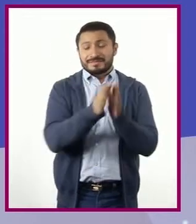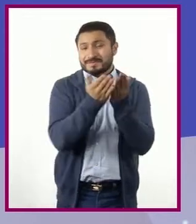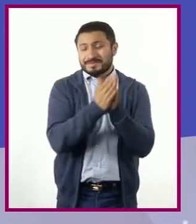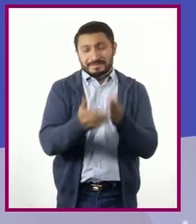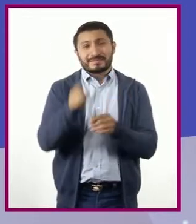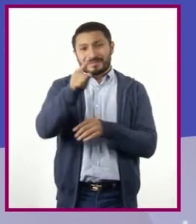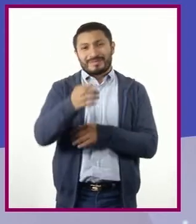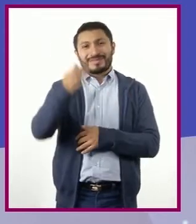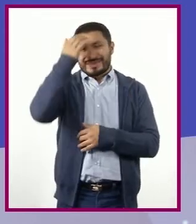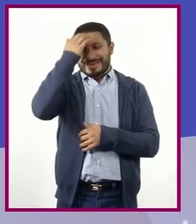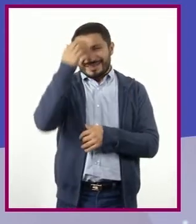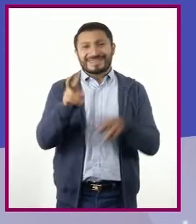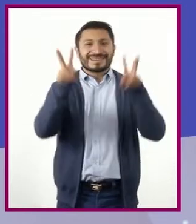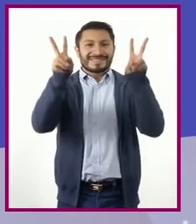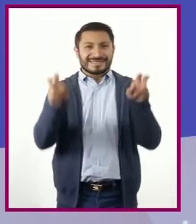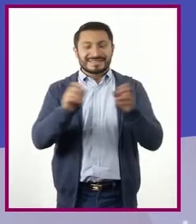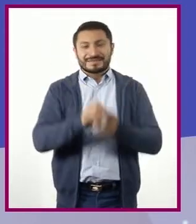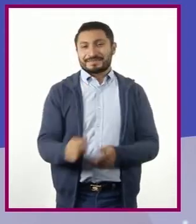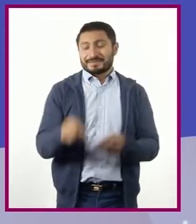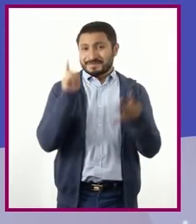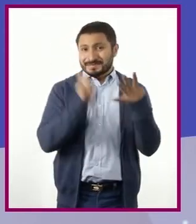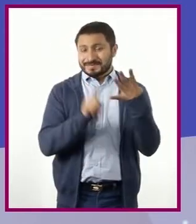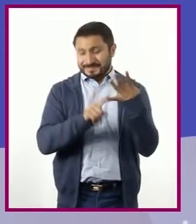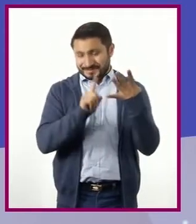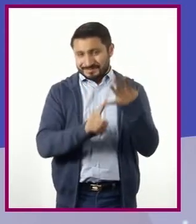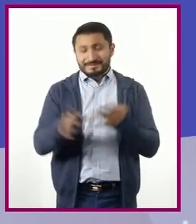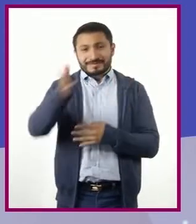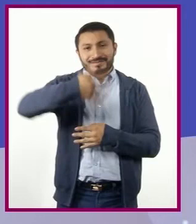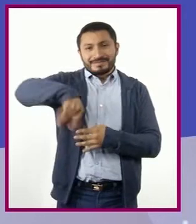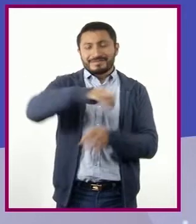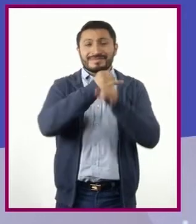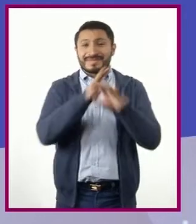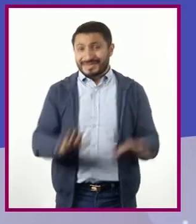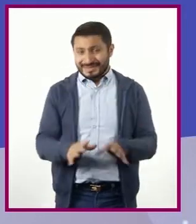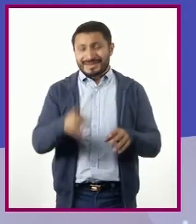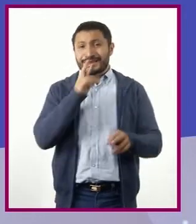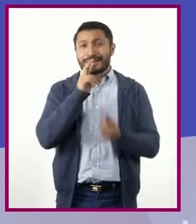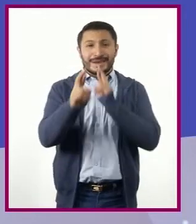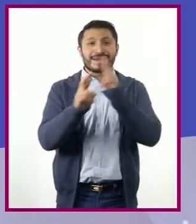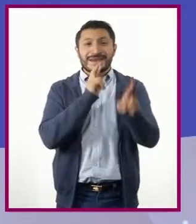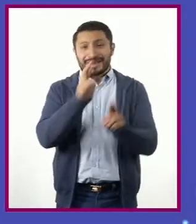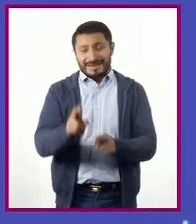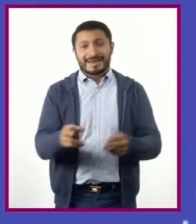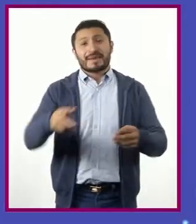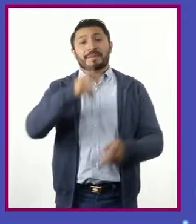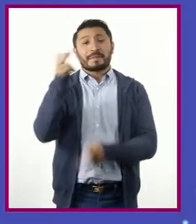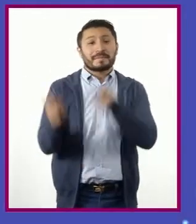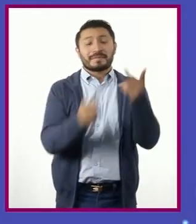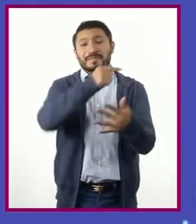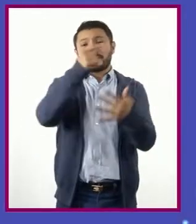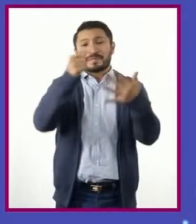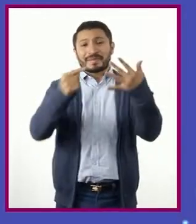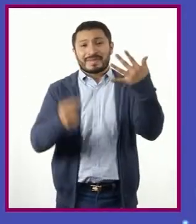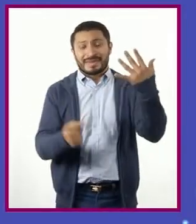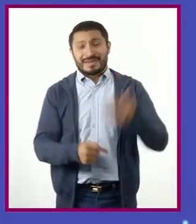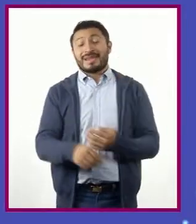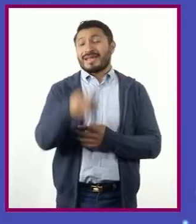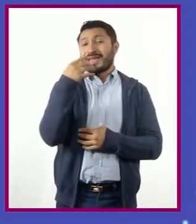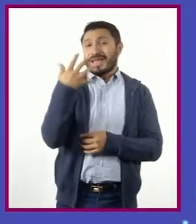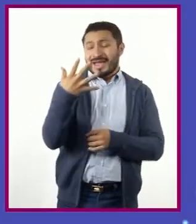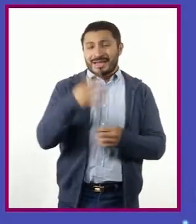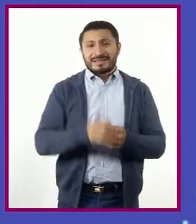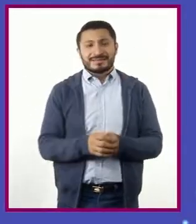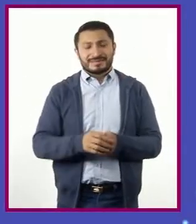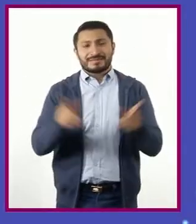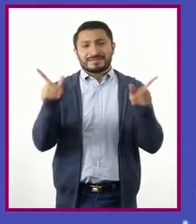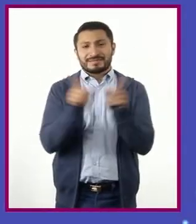a explorar el tema. 4. Buscar información que dé respuesta a nuestras preguntas. 5. Sintetizar